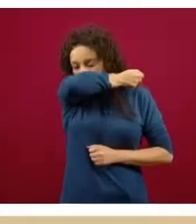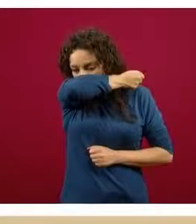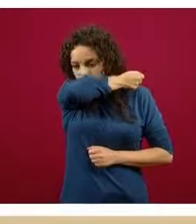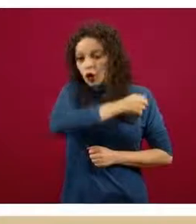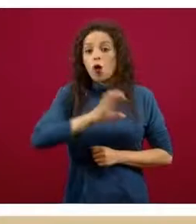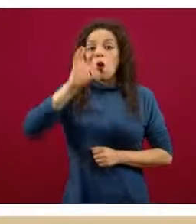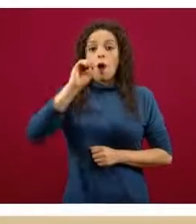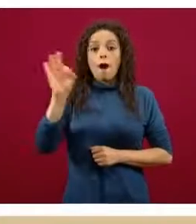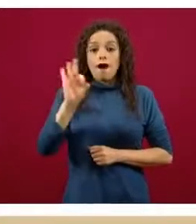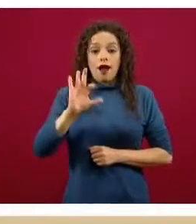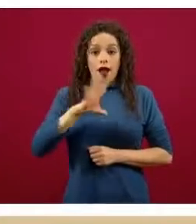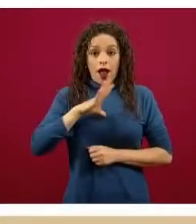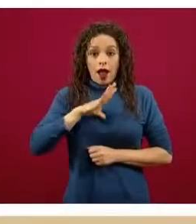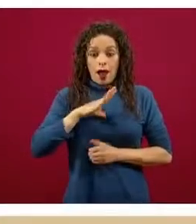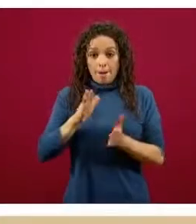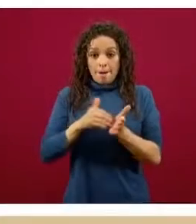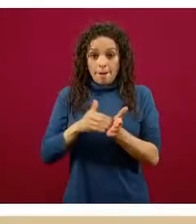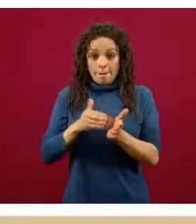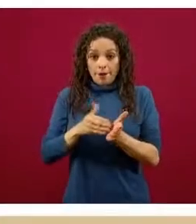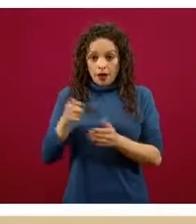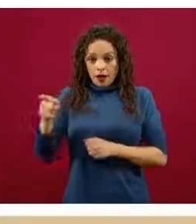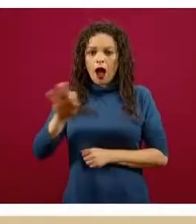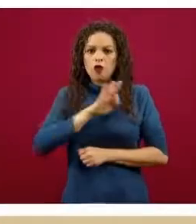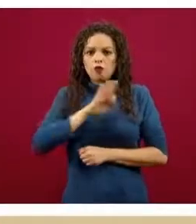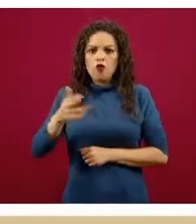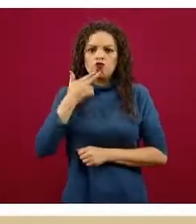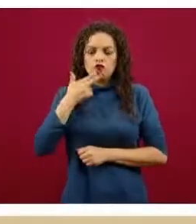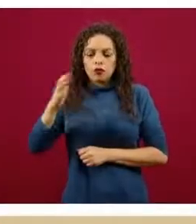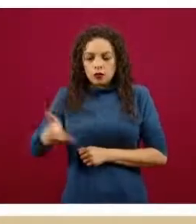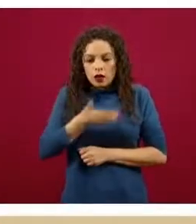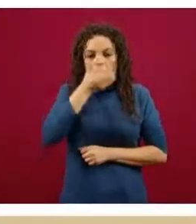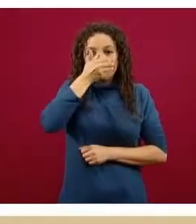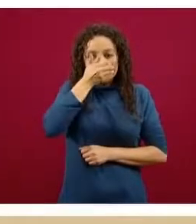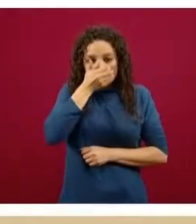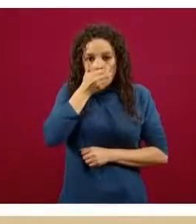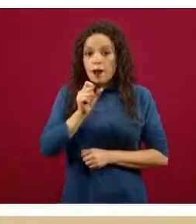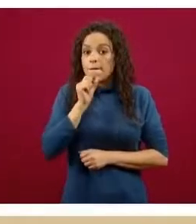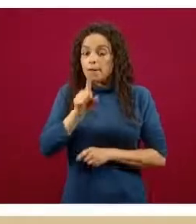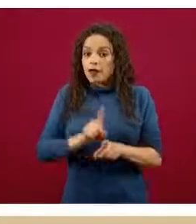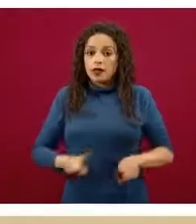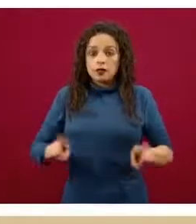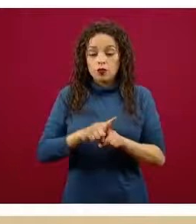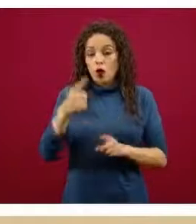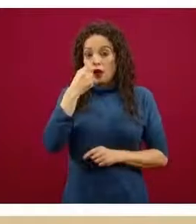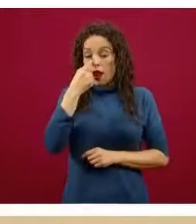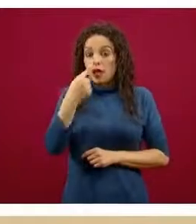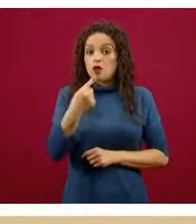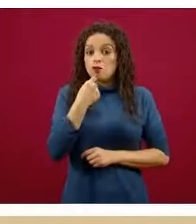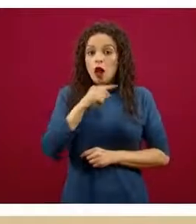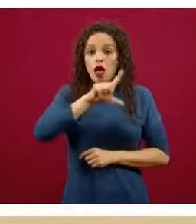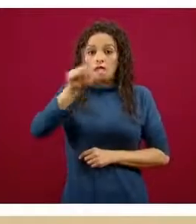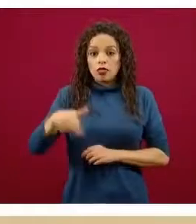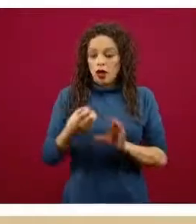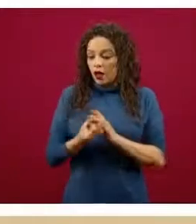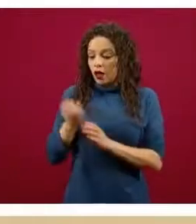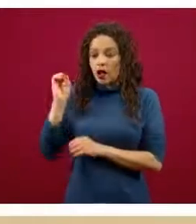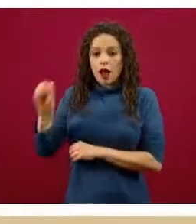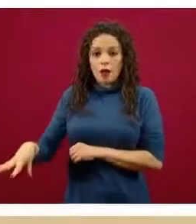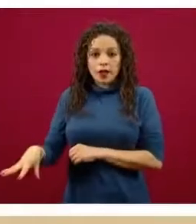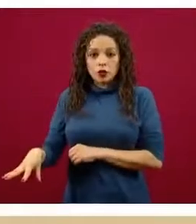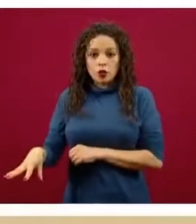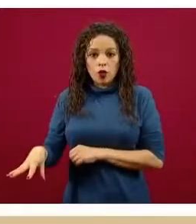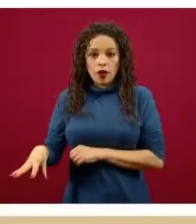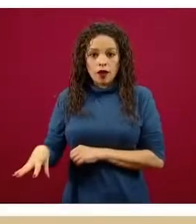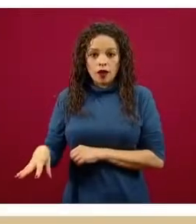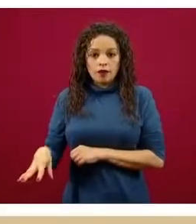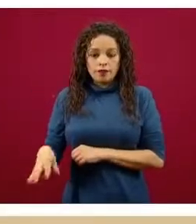pañuelo desechable y lo queremos utilizar, igual tapándonos nariz y boca y después tirándolo a la basura